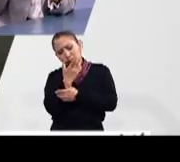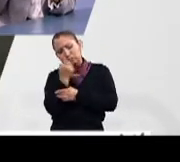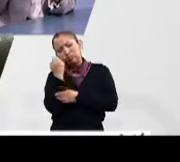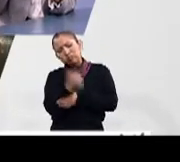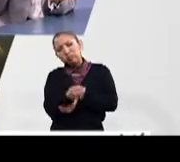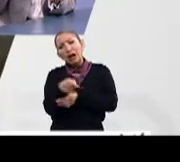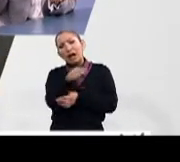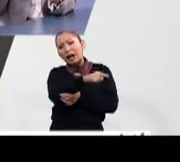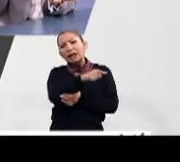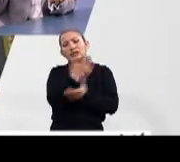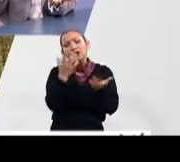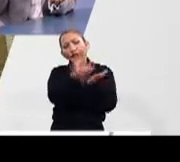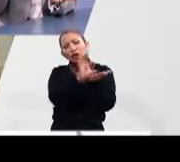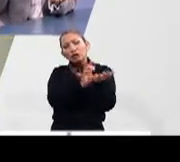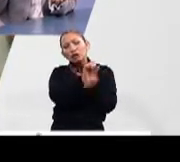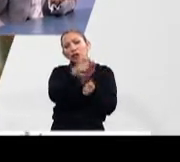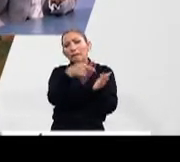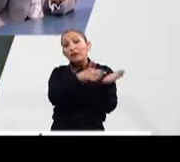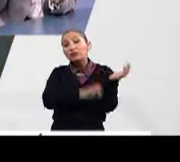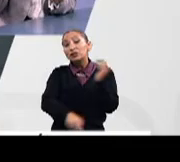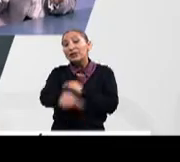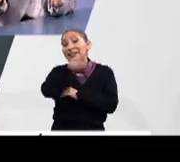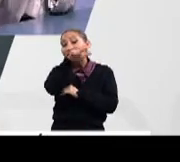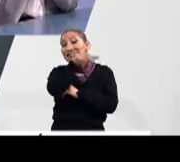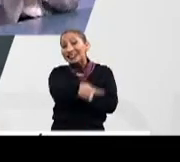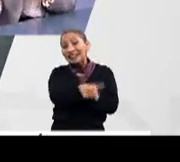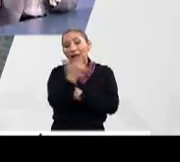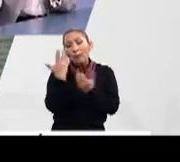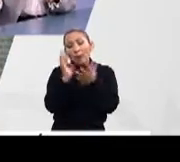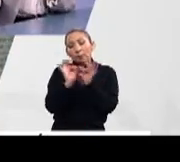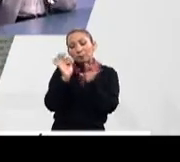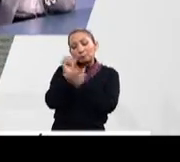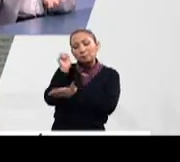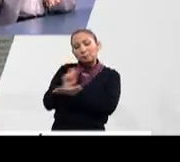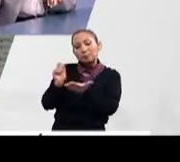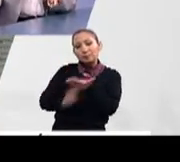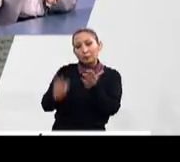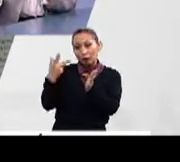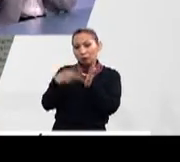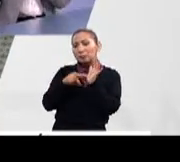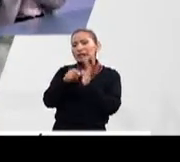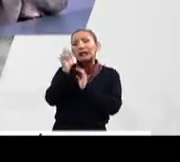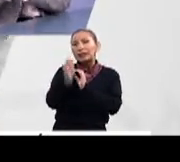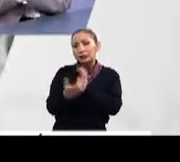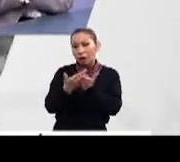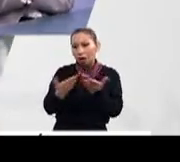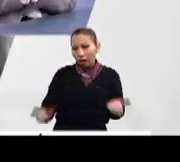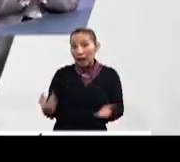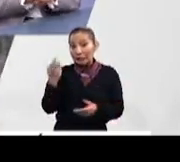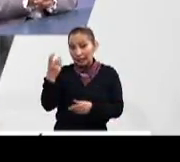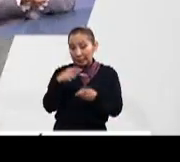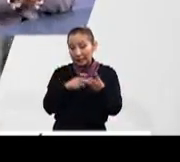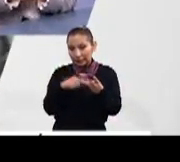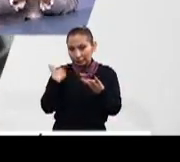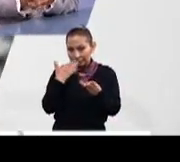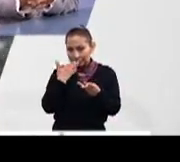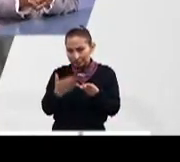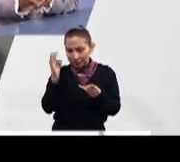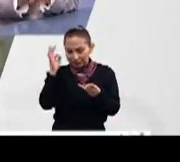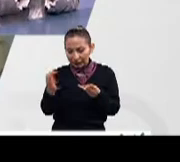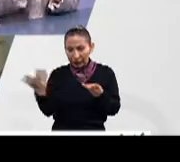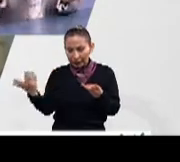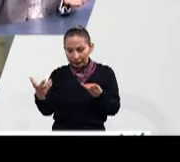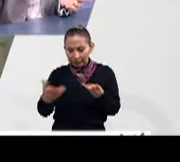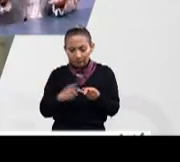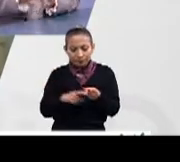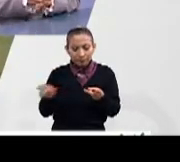sobre la Constitución de 1917 y qué representaba en 2017. Ese es un tercer logro y por